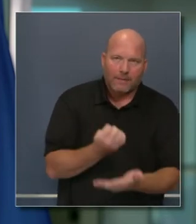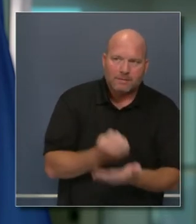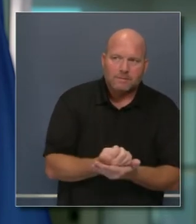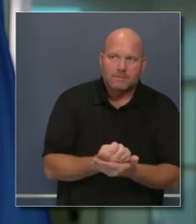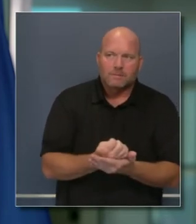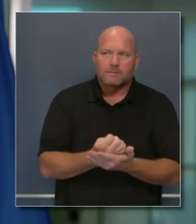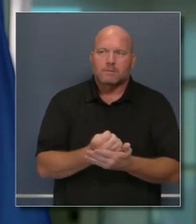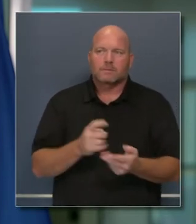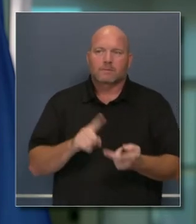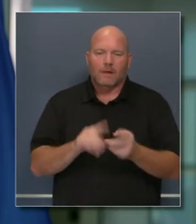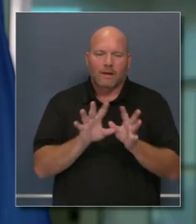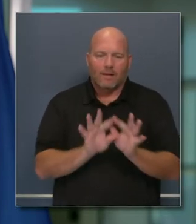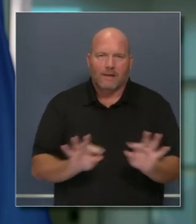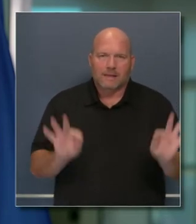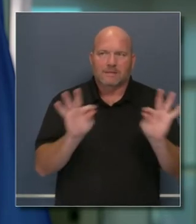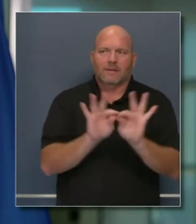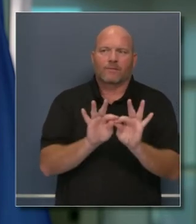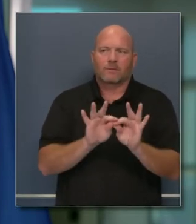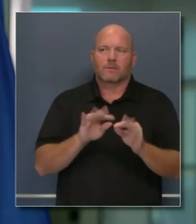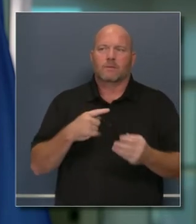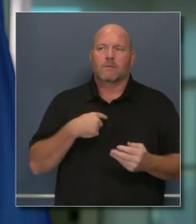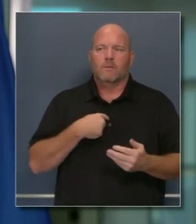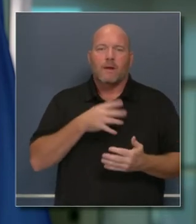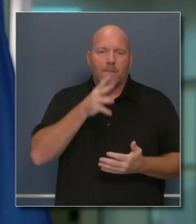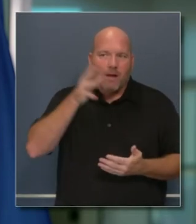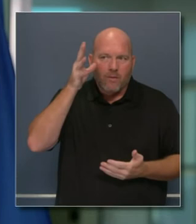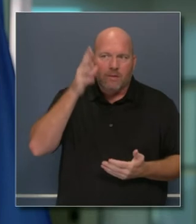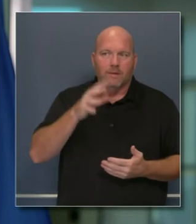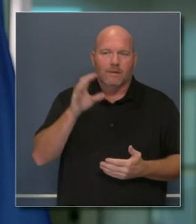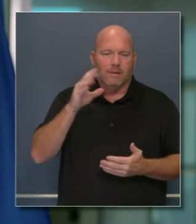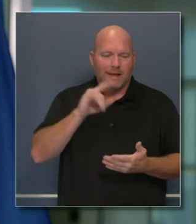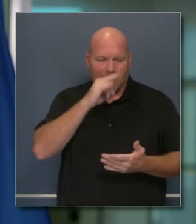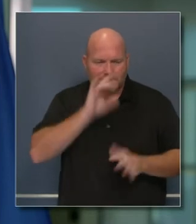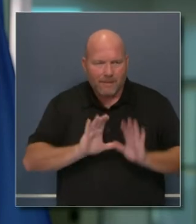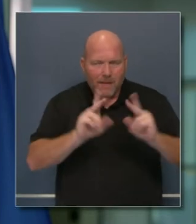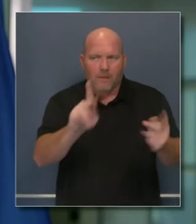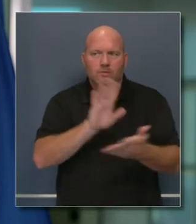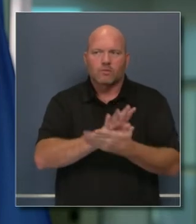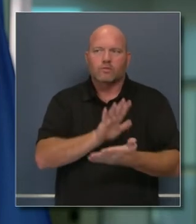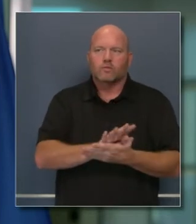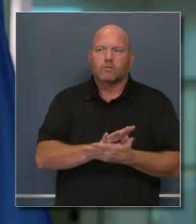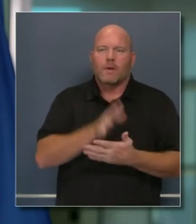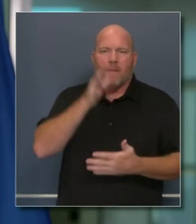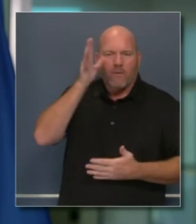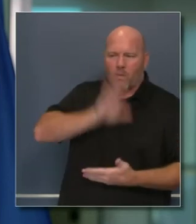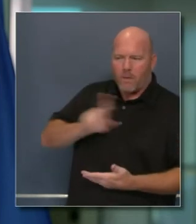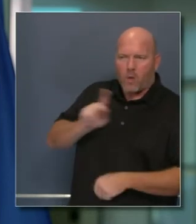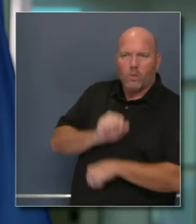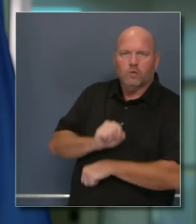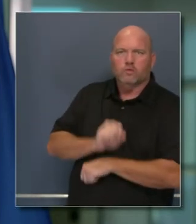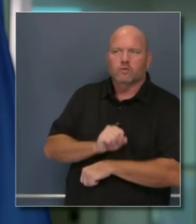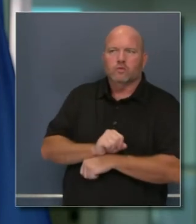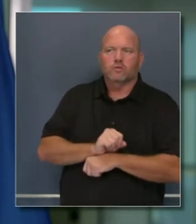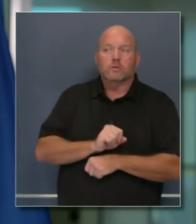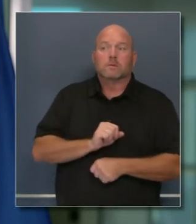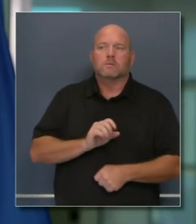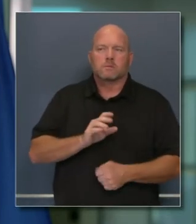economía y de la importancia que tenemos, particularmente padres, en ver a nuestros hijos en las escuelas. Quiero